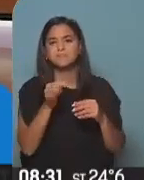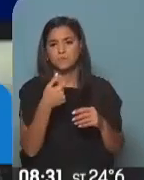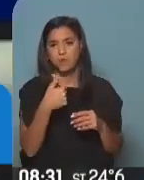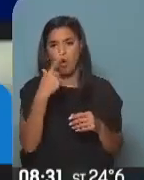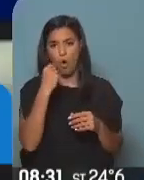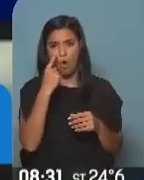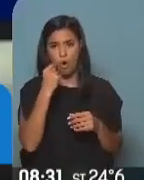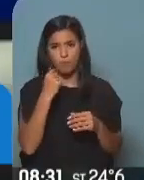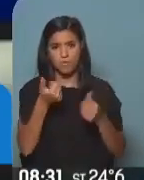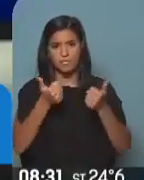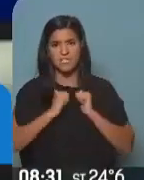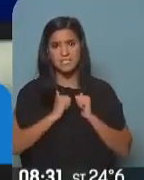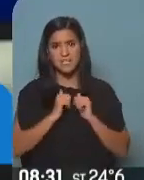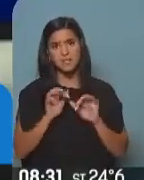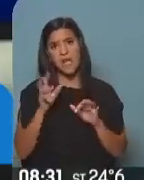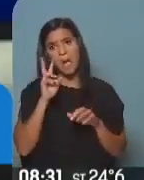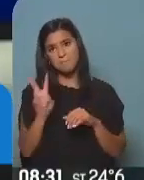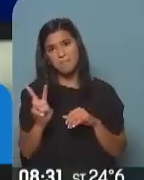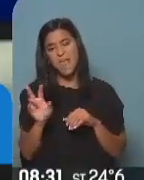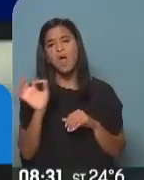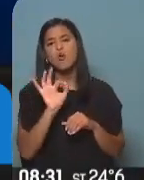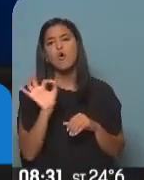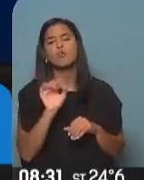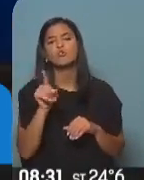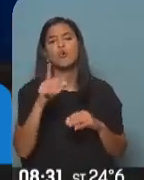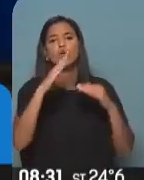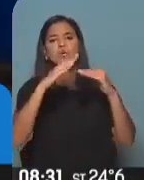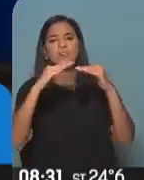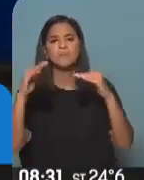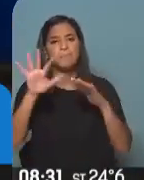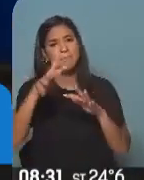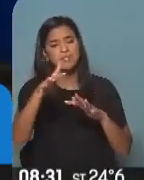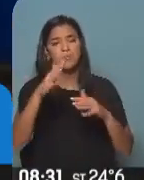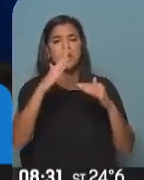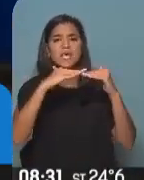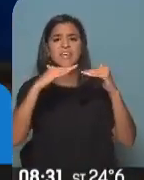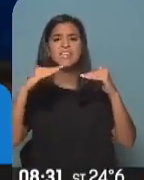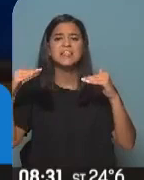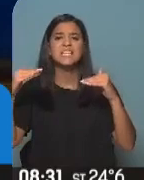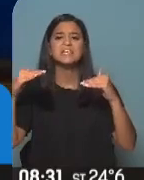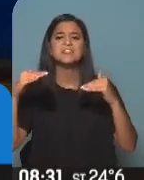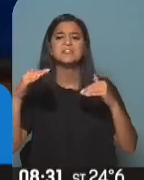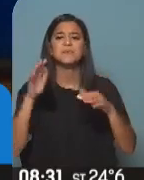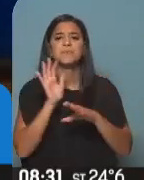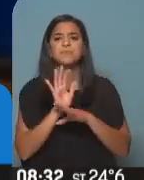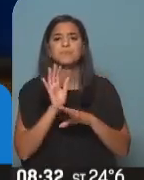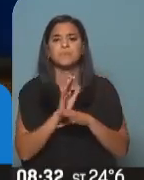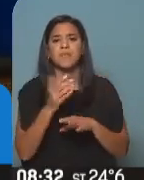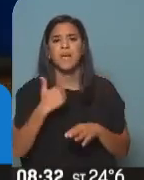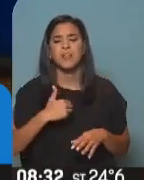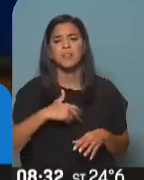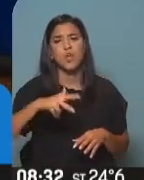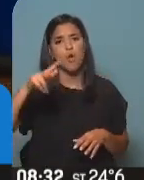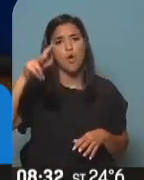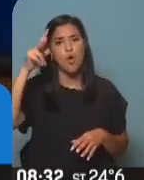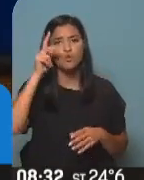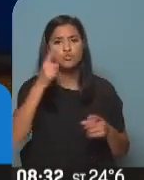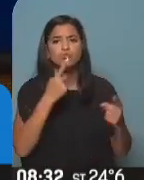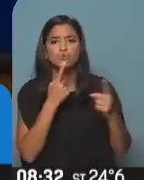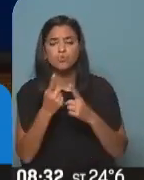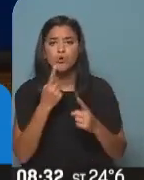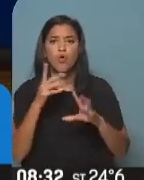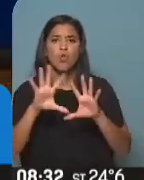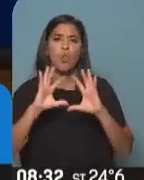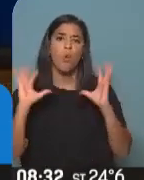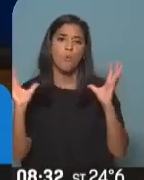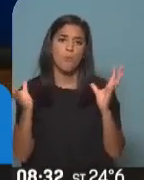se sienta en un café a mirarnos? ¿O? No, un índice, bueno, más o menos. Un índice en el caso de Argentina son 8 encuestas a nivel global